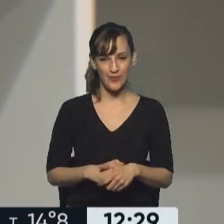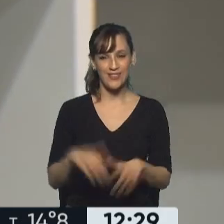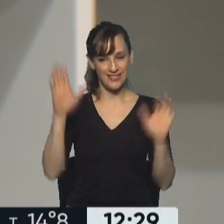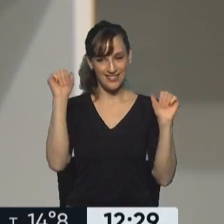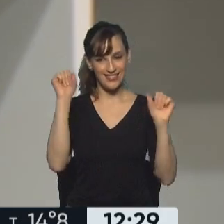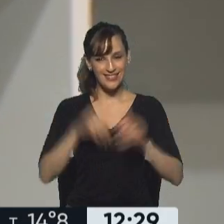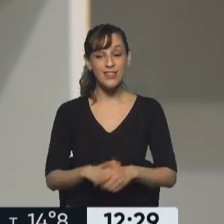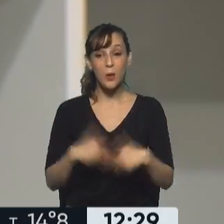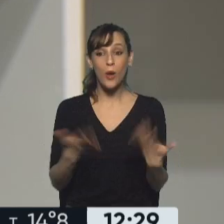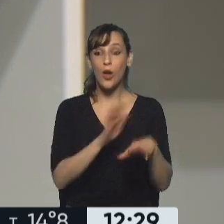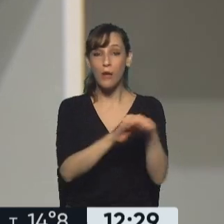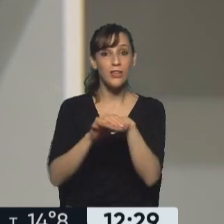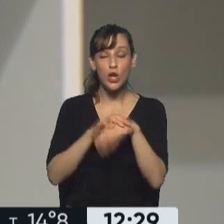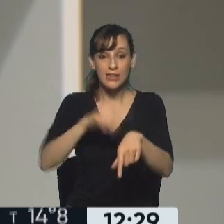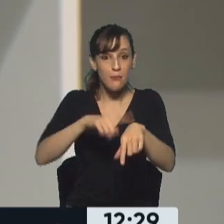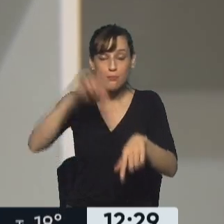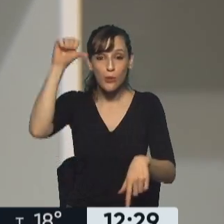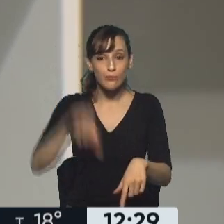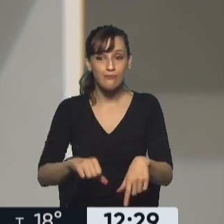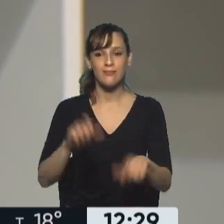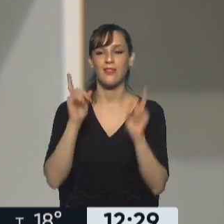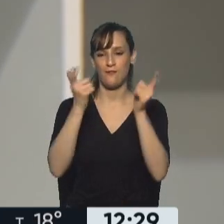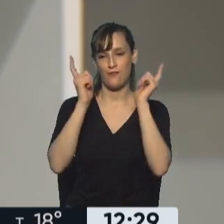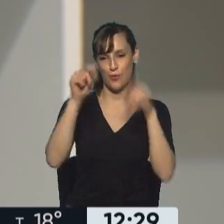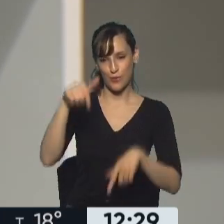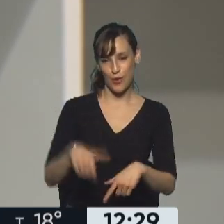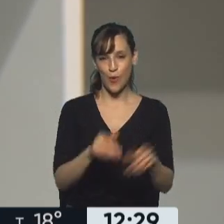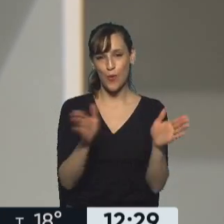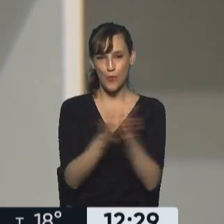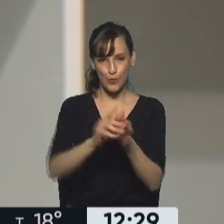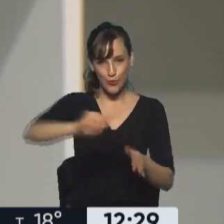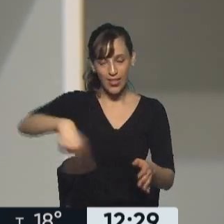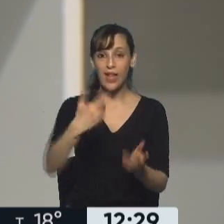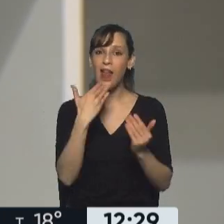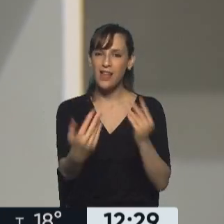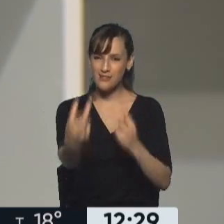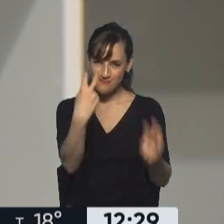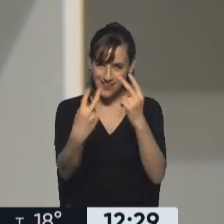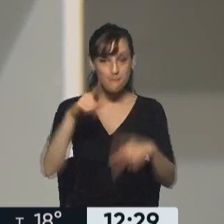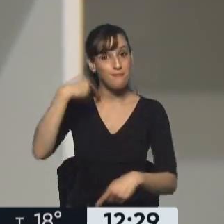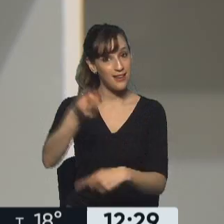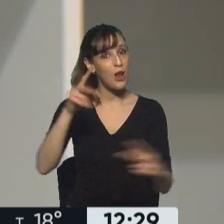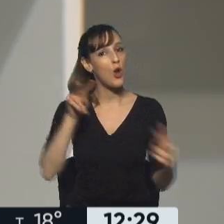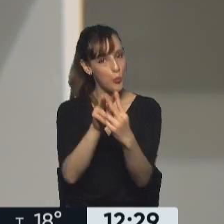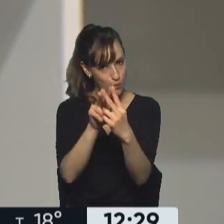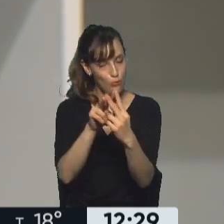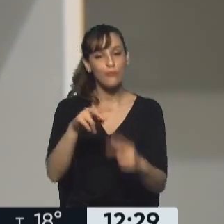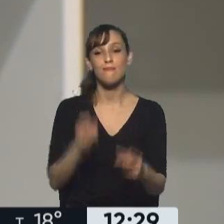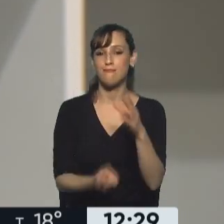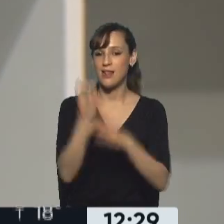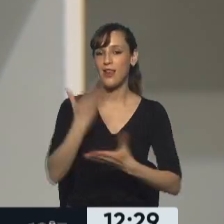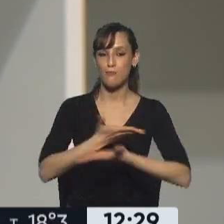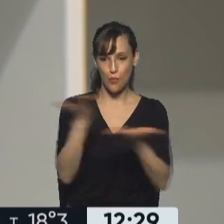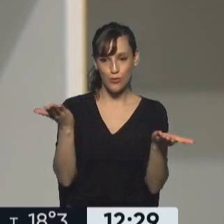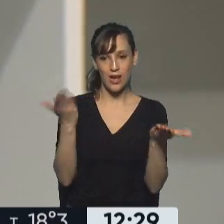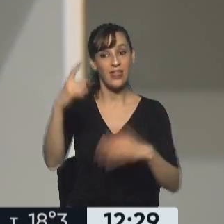Chau. Queridas amigas y amigos, se nos acabó el tiempo. La pasamos bárbaro con ustedes. Gracias por acompañarnos. Nos reencontramos mañana aquí en Mañanas Públicas a